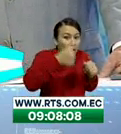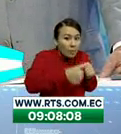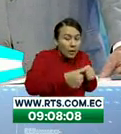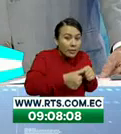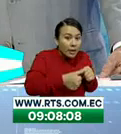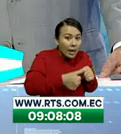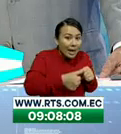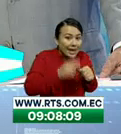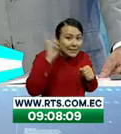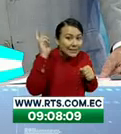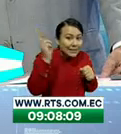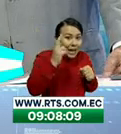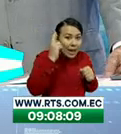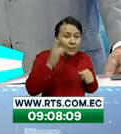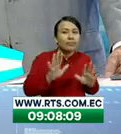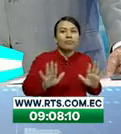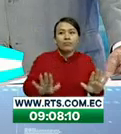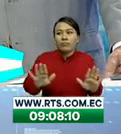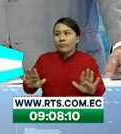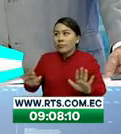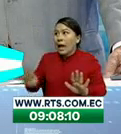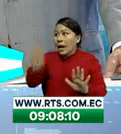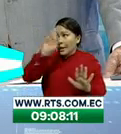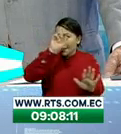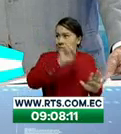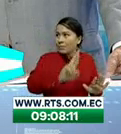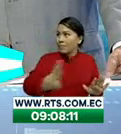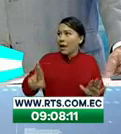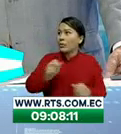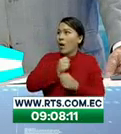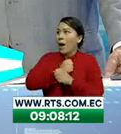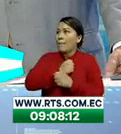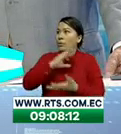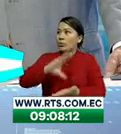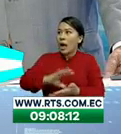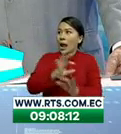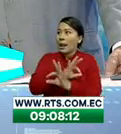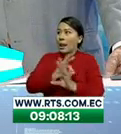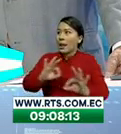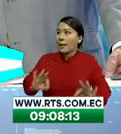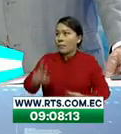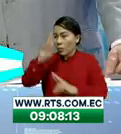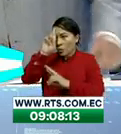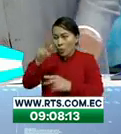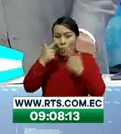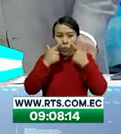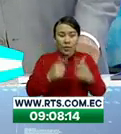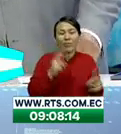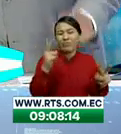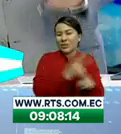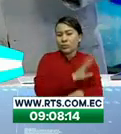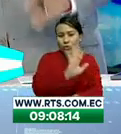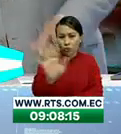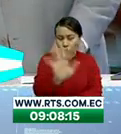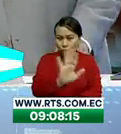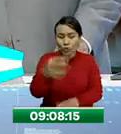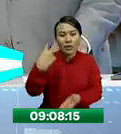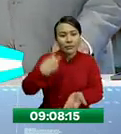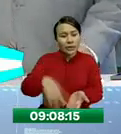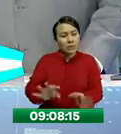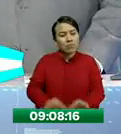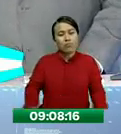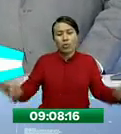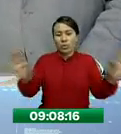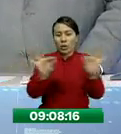si no la celebración, por lo menos mantener el respeto y el amor por la ciudad siempre, permanentemente, no solo en sus fiestas. Gracias,